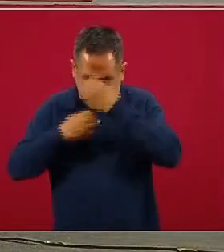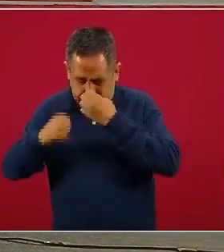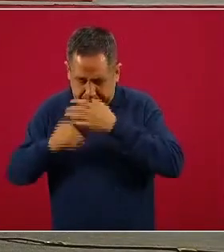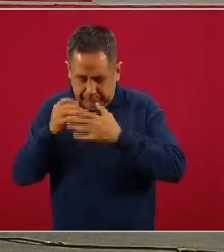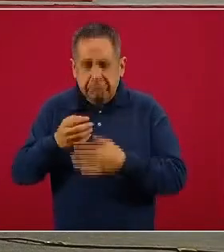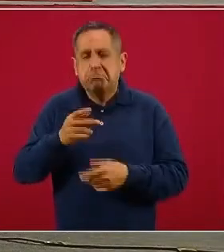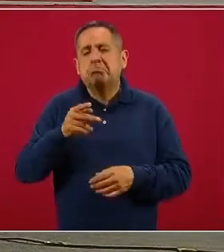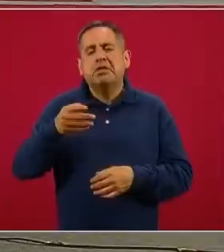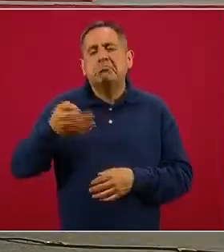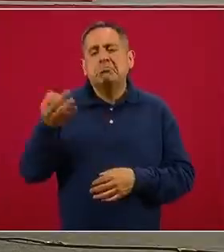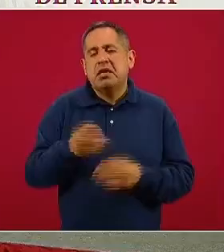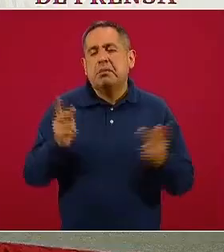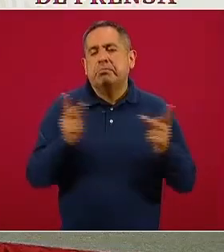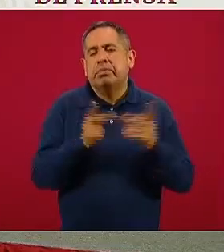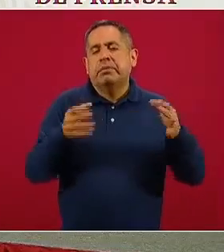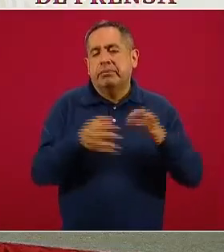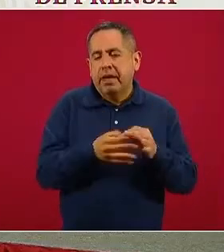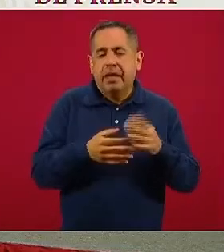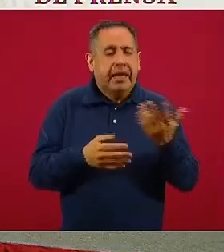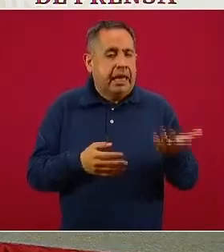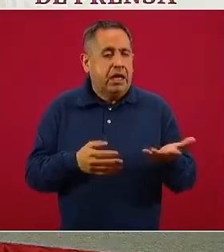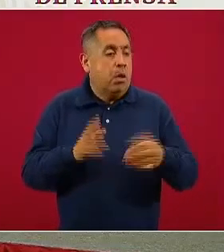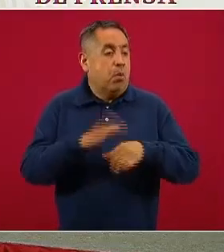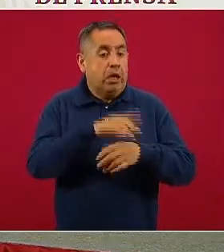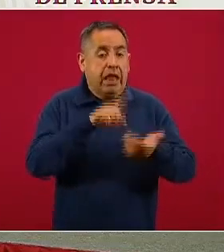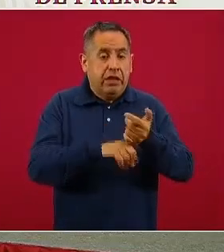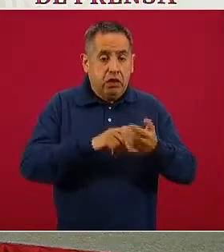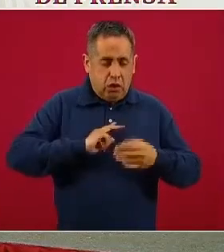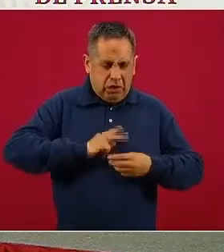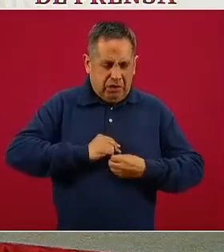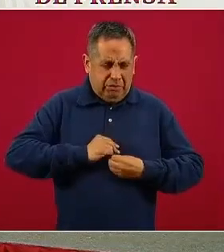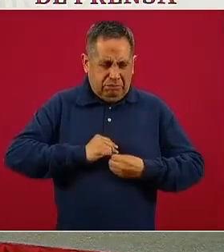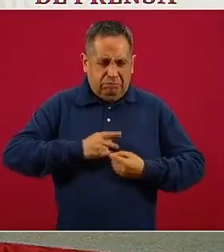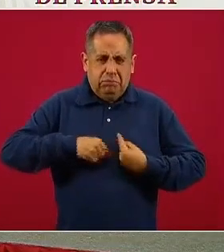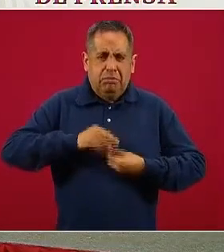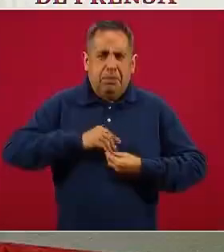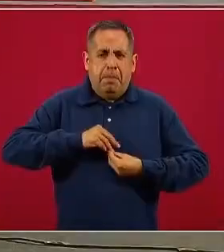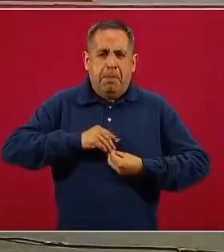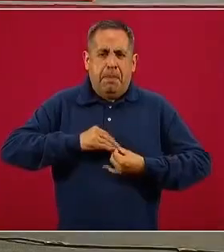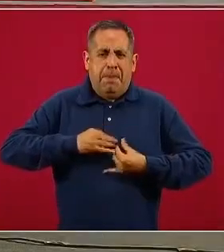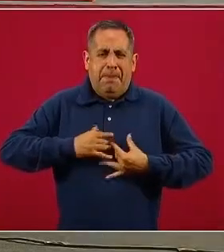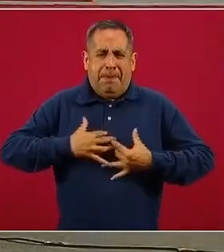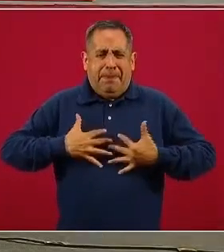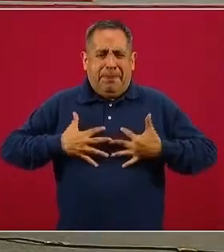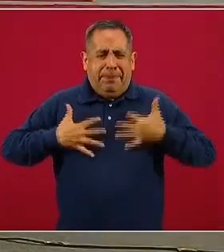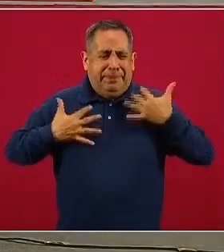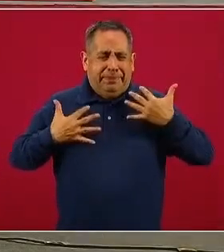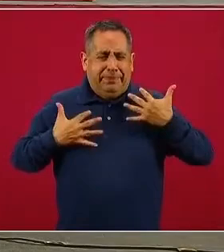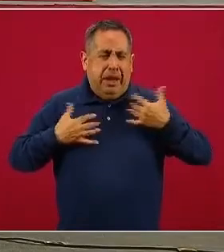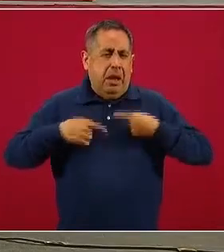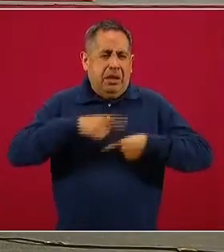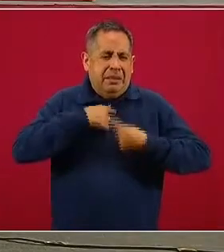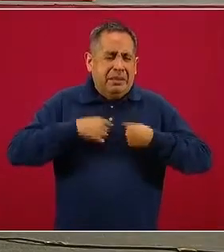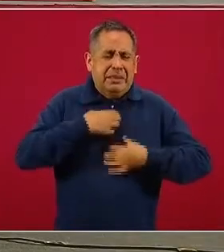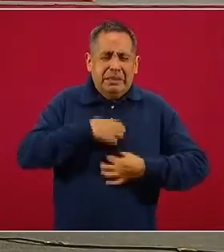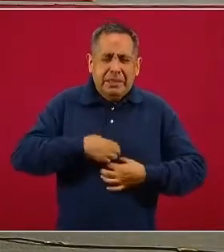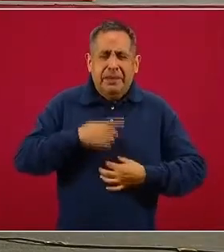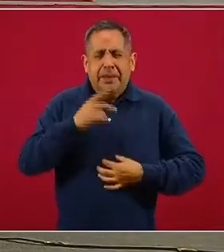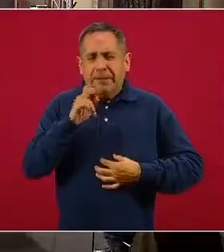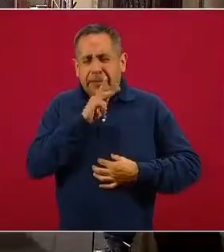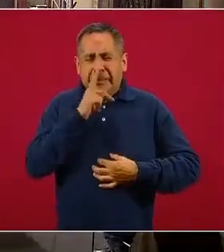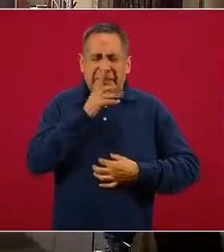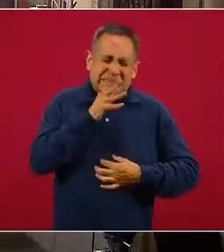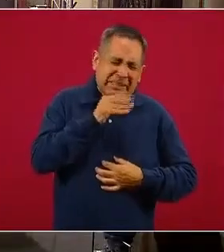va de la mano cuando el virus ya alcanzó la suficiente replicación o cantidad de virus en las vías respiratorias